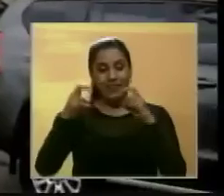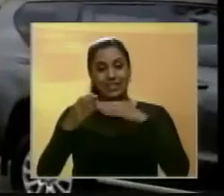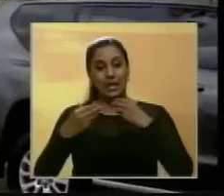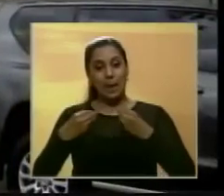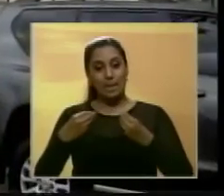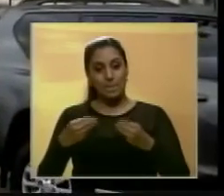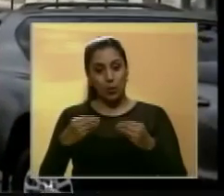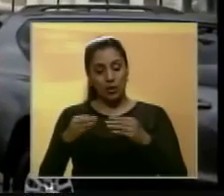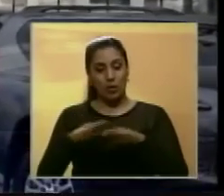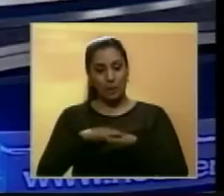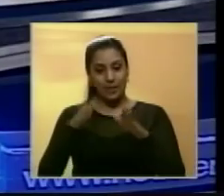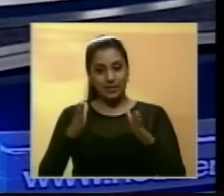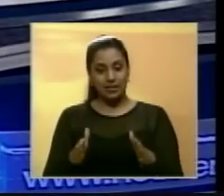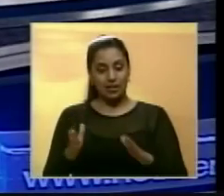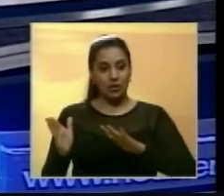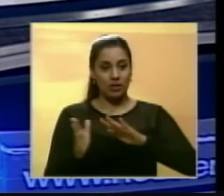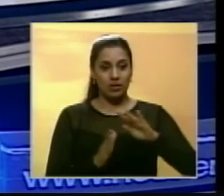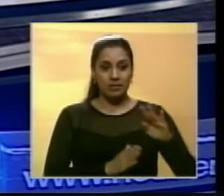Ministerio Público.